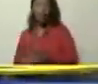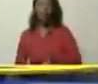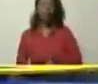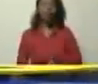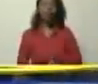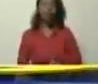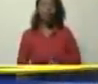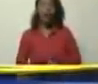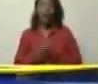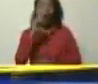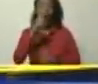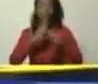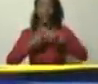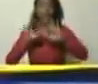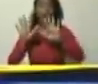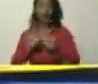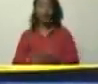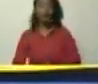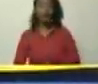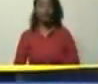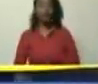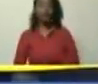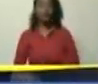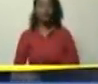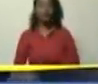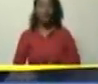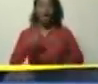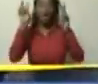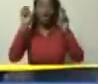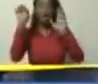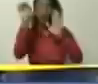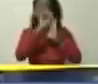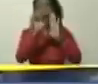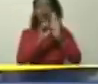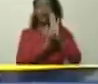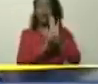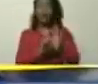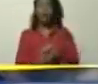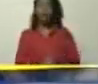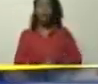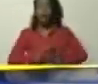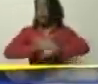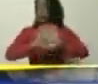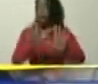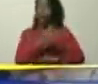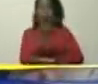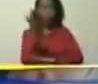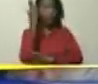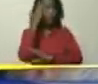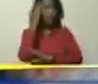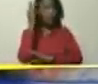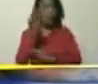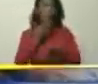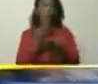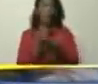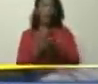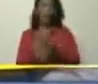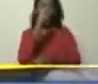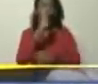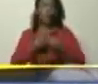el 1x10 en una nueva etapa. Ya ustedes saben lo que estoy proponiendo del